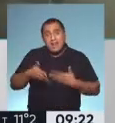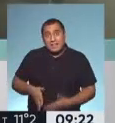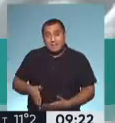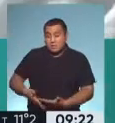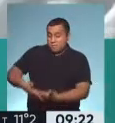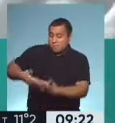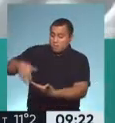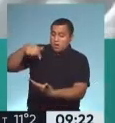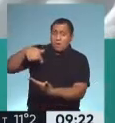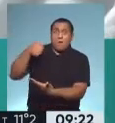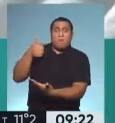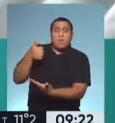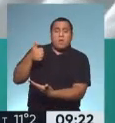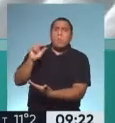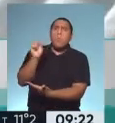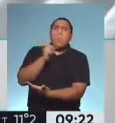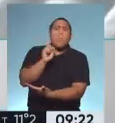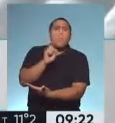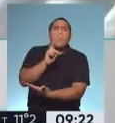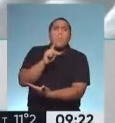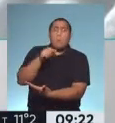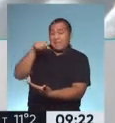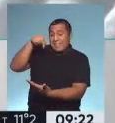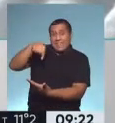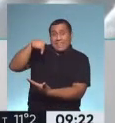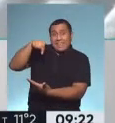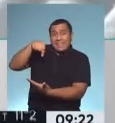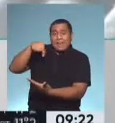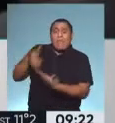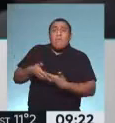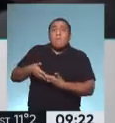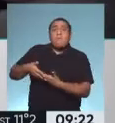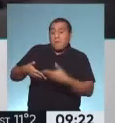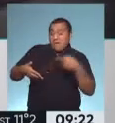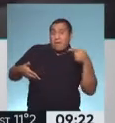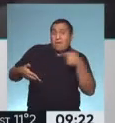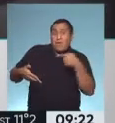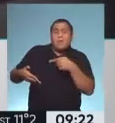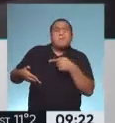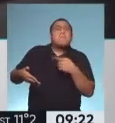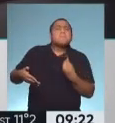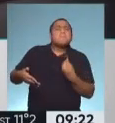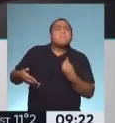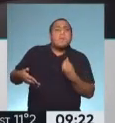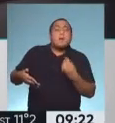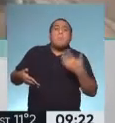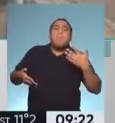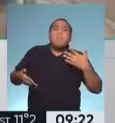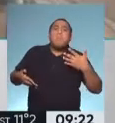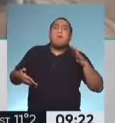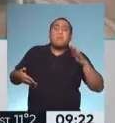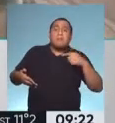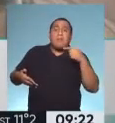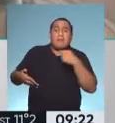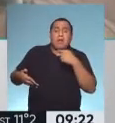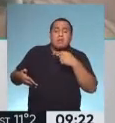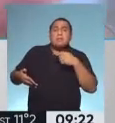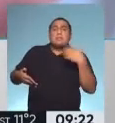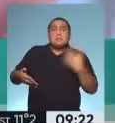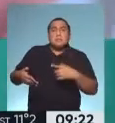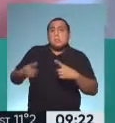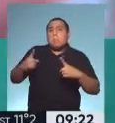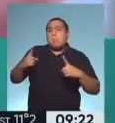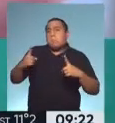bien porque tuvo el doble de posibilidades de generar un sufrimiento fetal